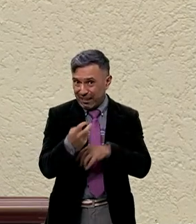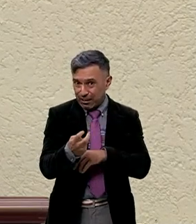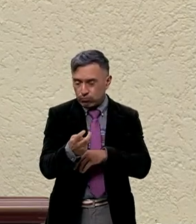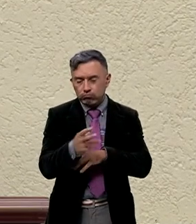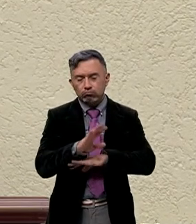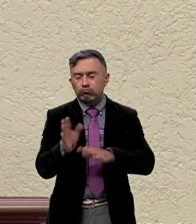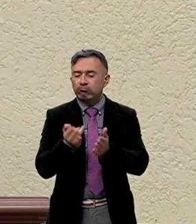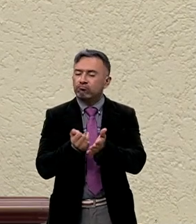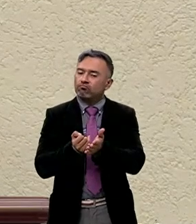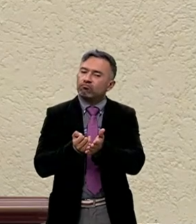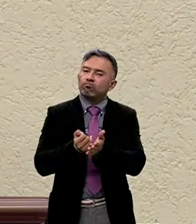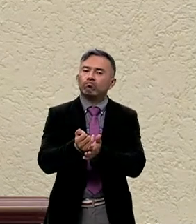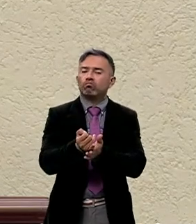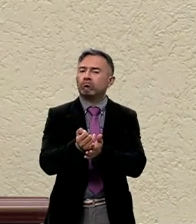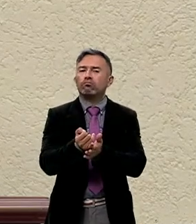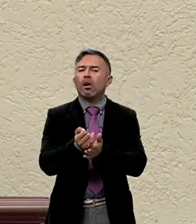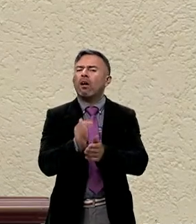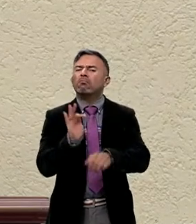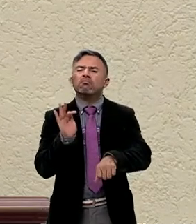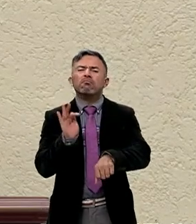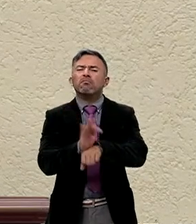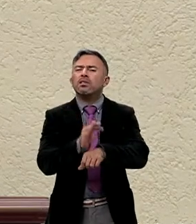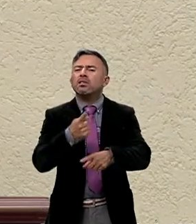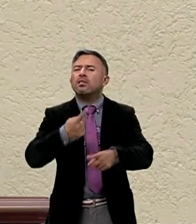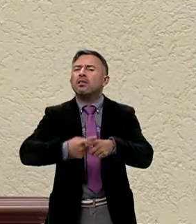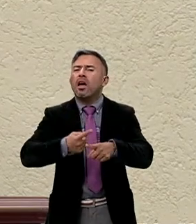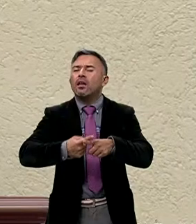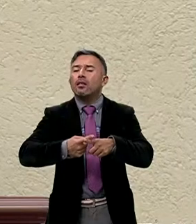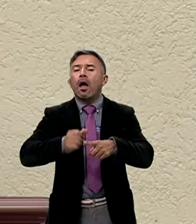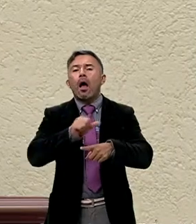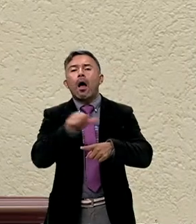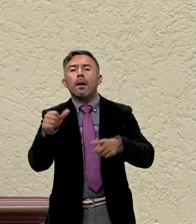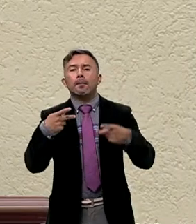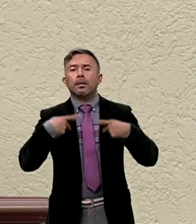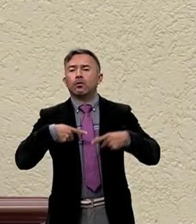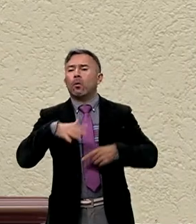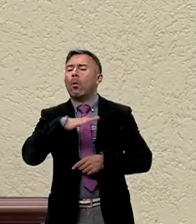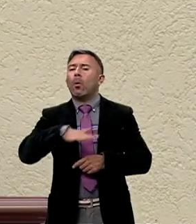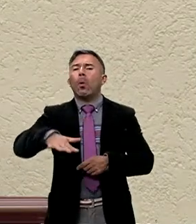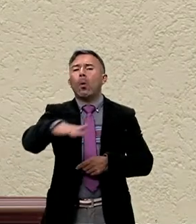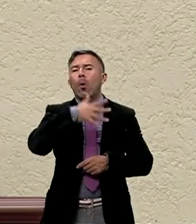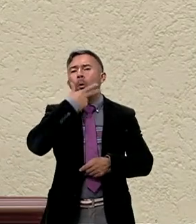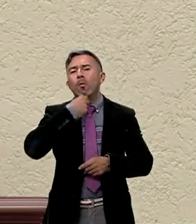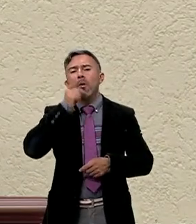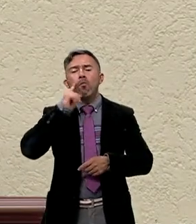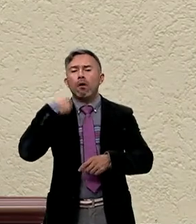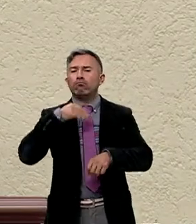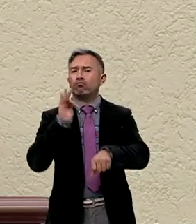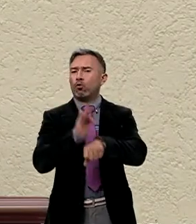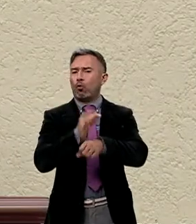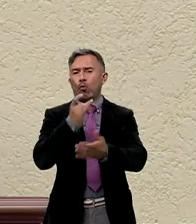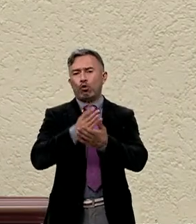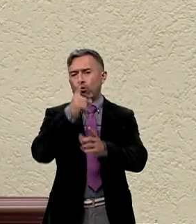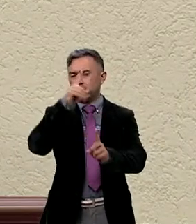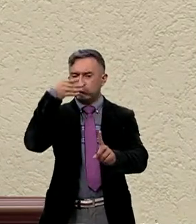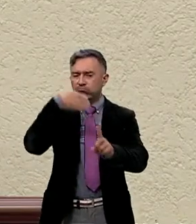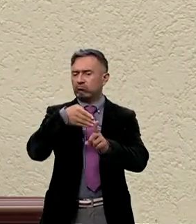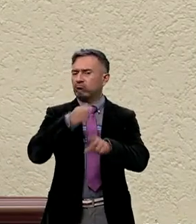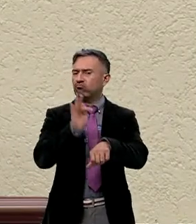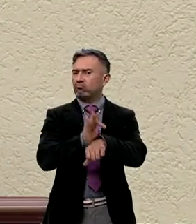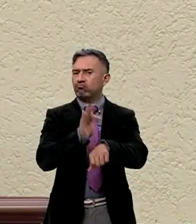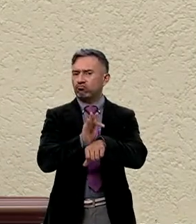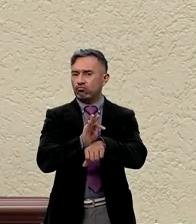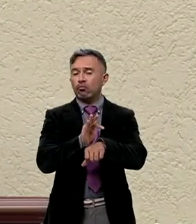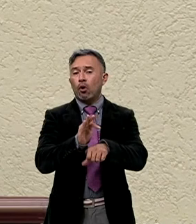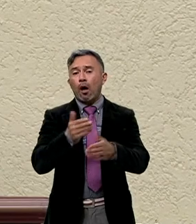que no trabaja más que para iu con las y los ciudadanos y que una vez más entrega buenas cuentas